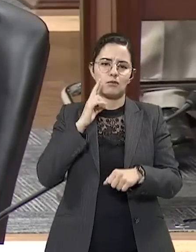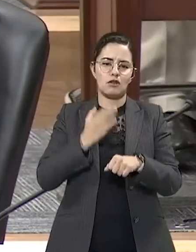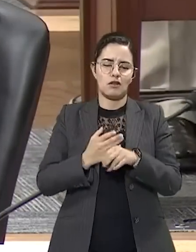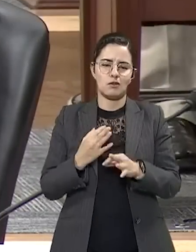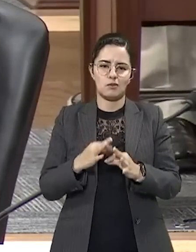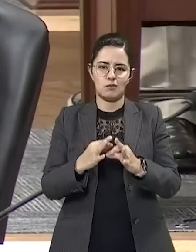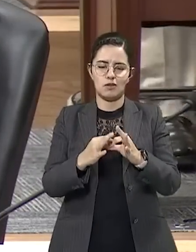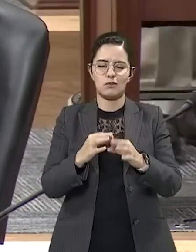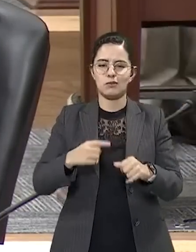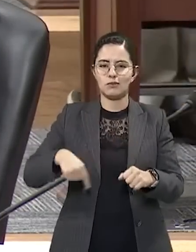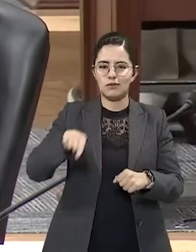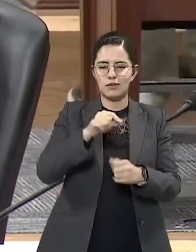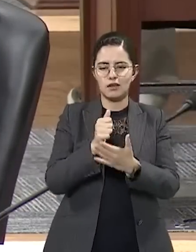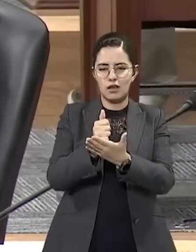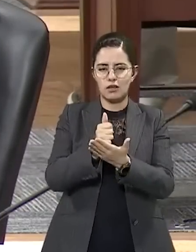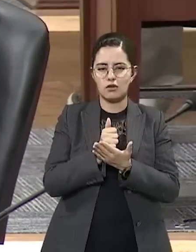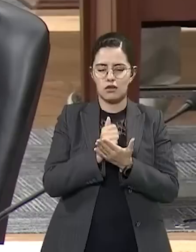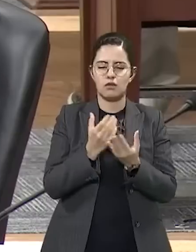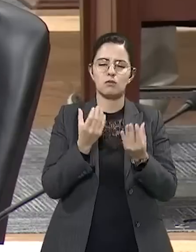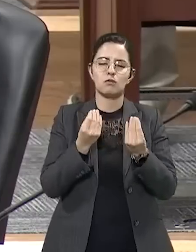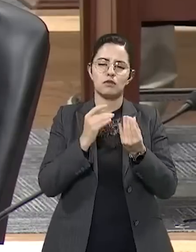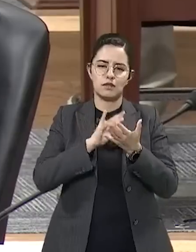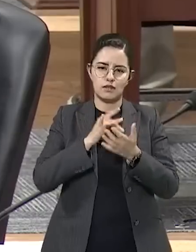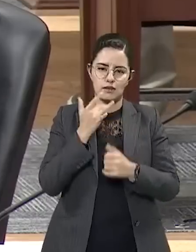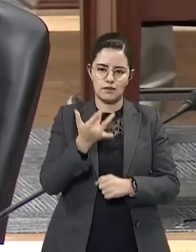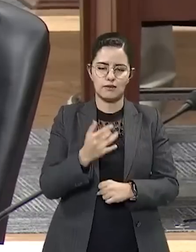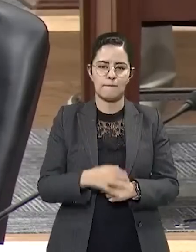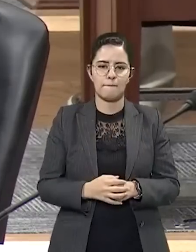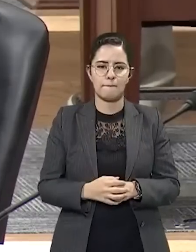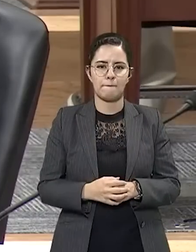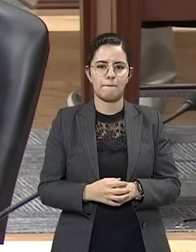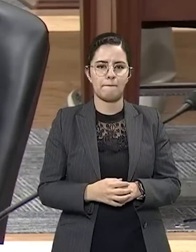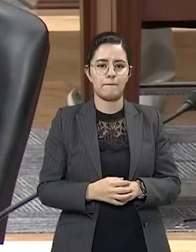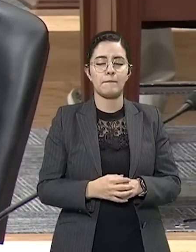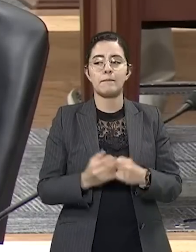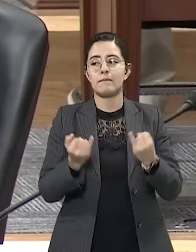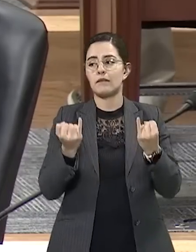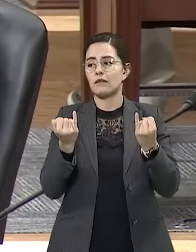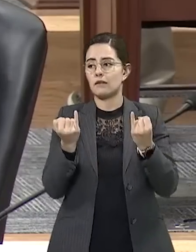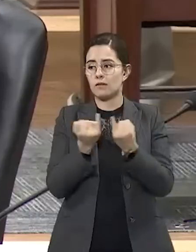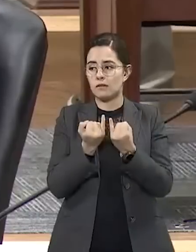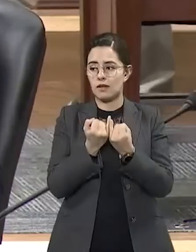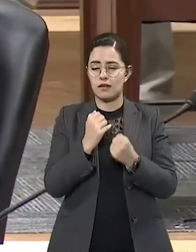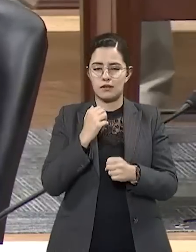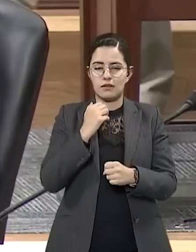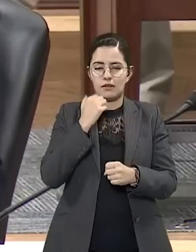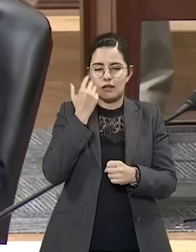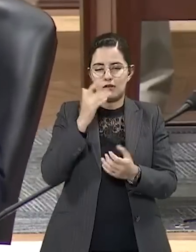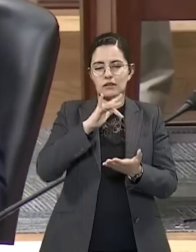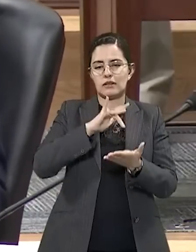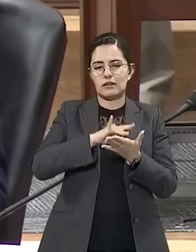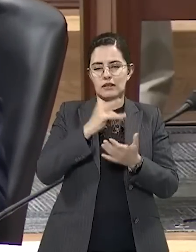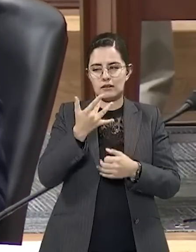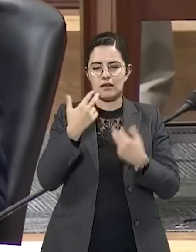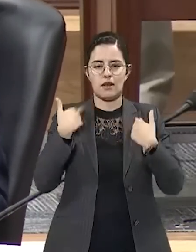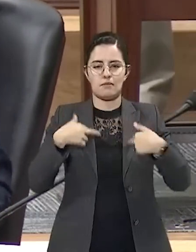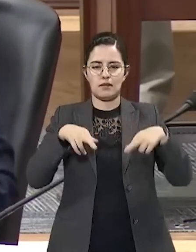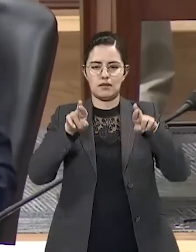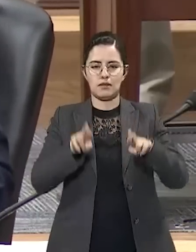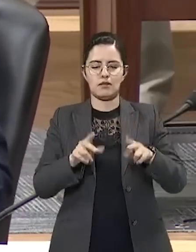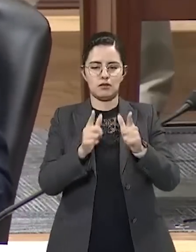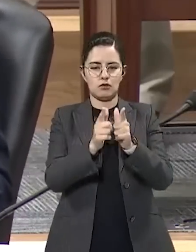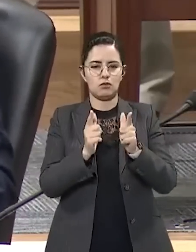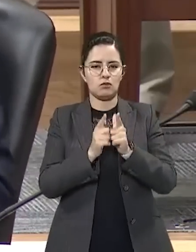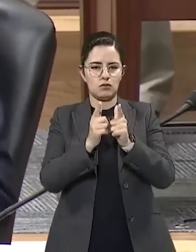más fácil mi tarea muchas muchas gracias También Quiero agradecer a los representantes de los partidos políticos sufran queza